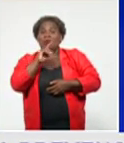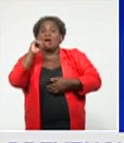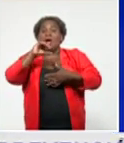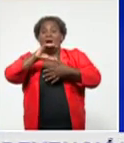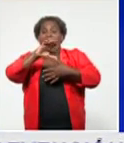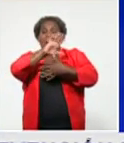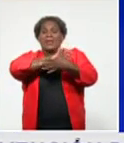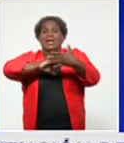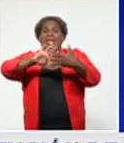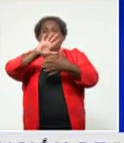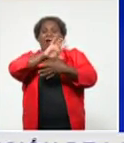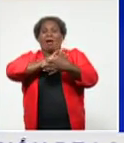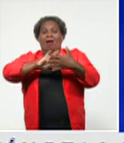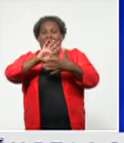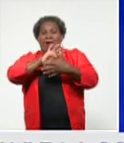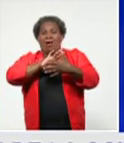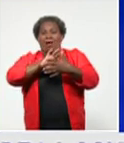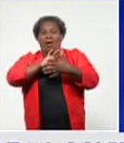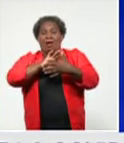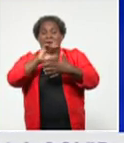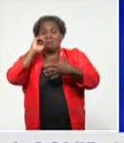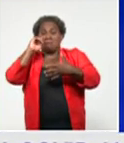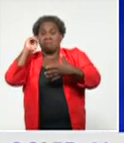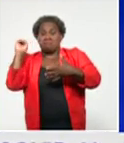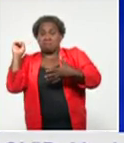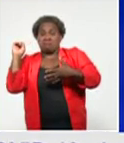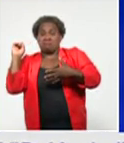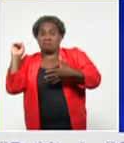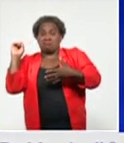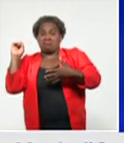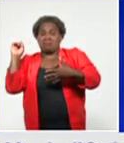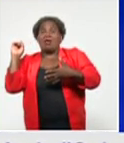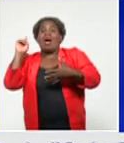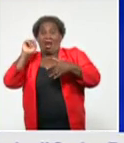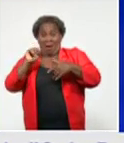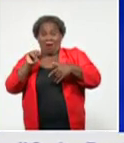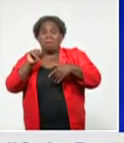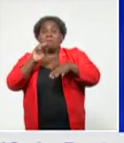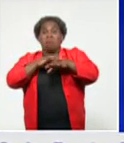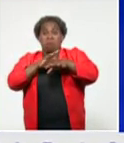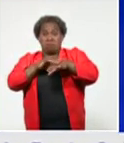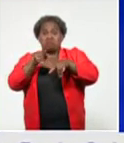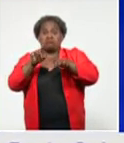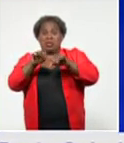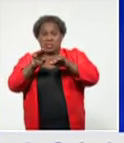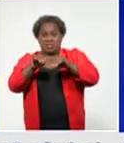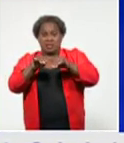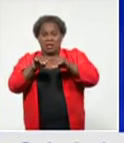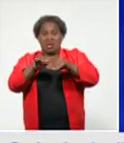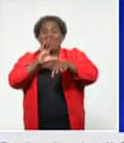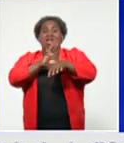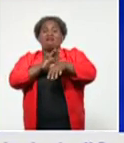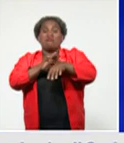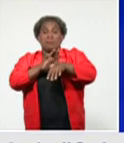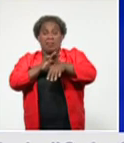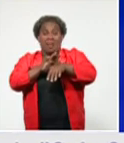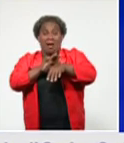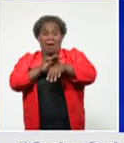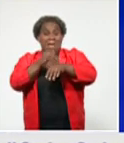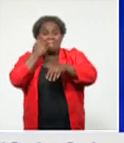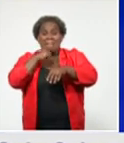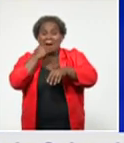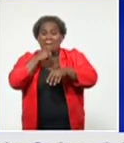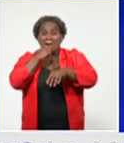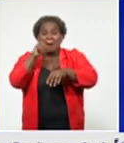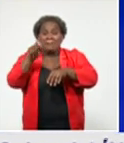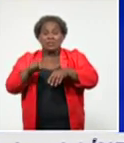Américas. Fíjense, por lo que se dice, que es el epicentro de la pandemia ya desde hace un tiempo.